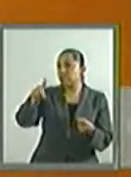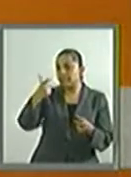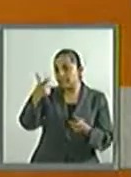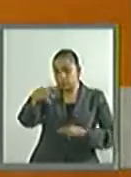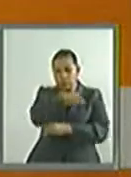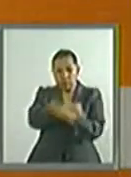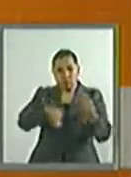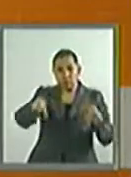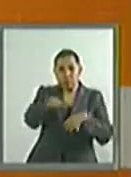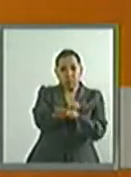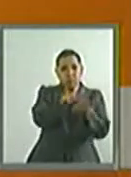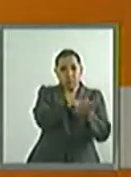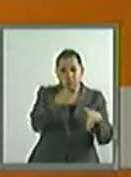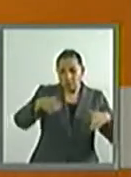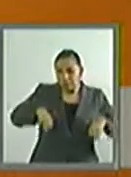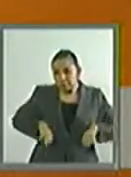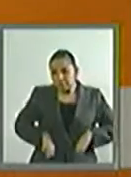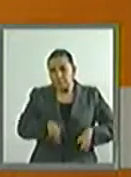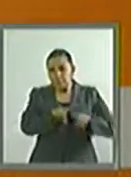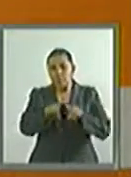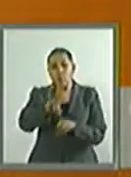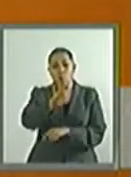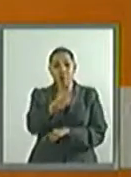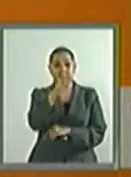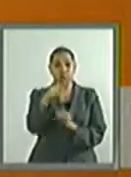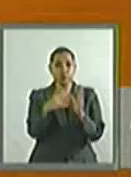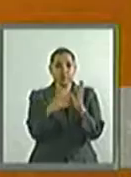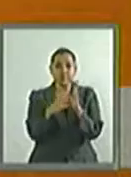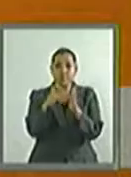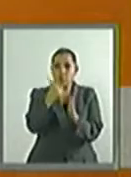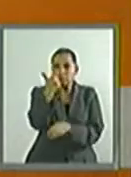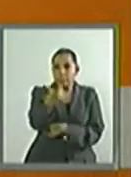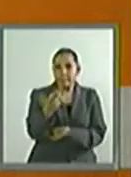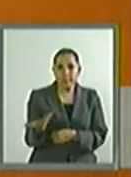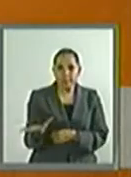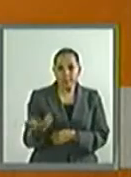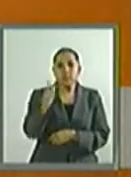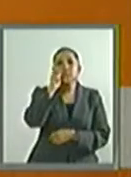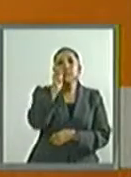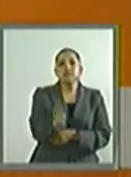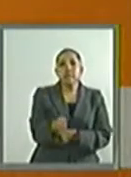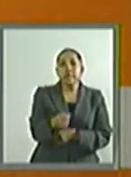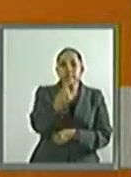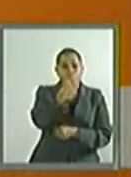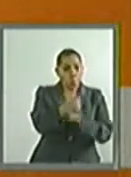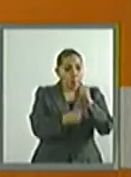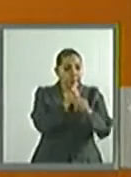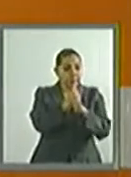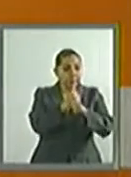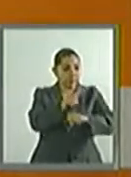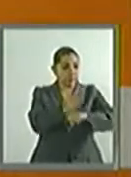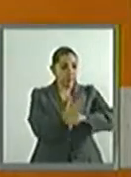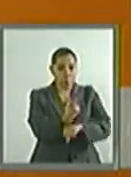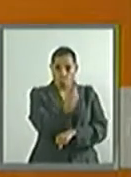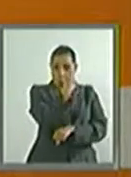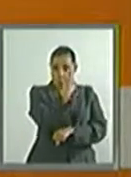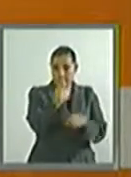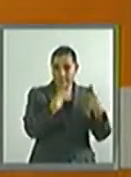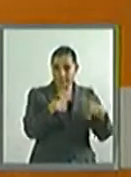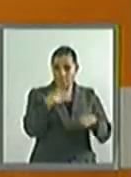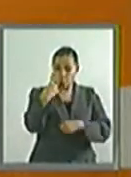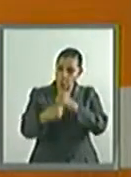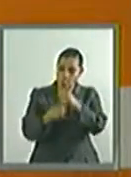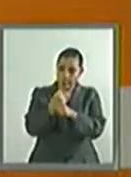Es decir, tenemos una sanción por año contra servidores que no son precisamente los de más alto